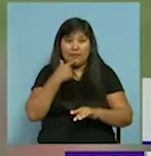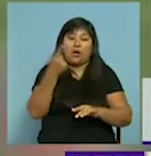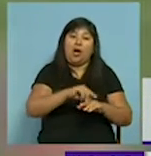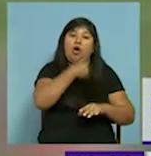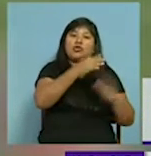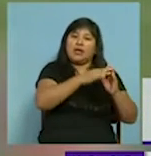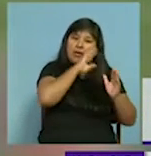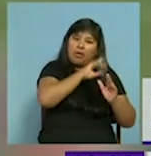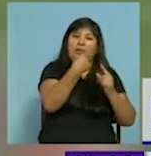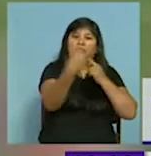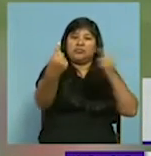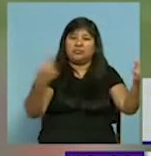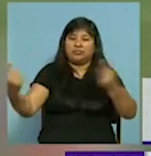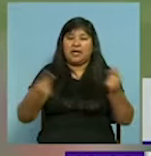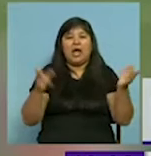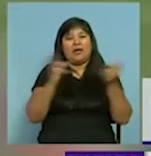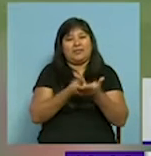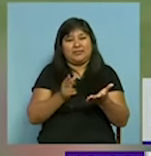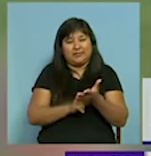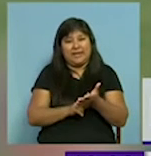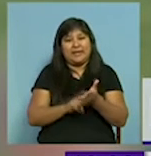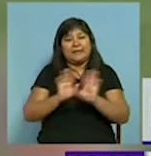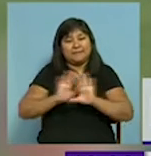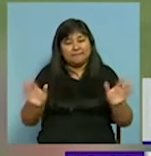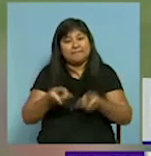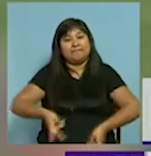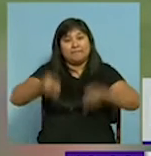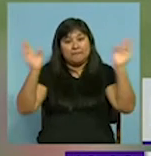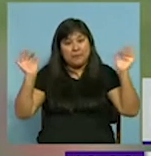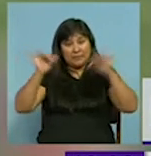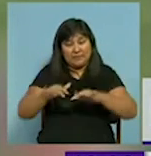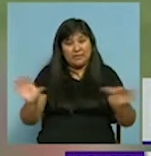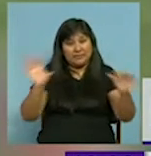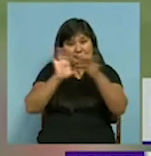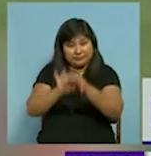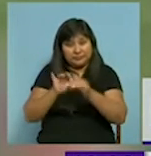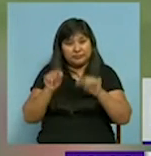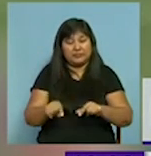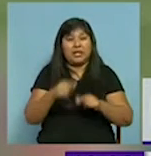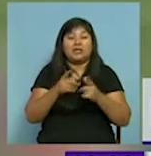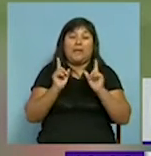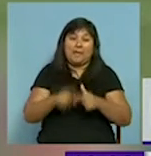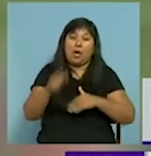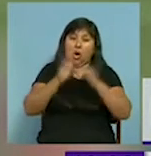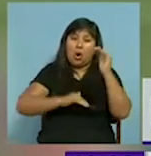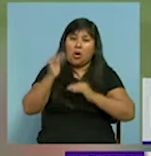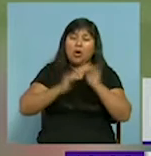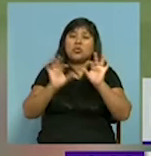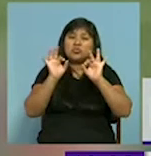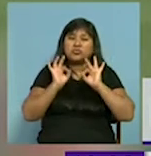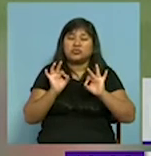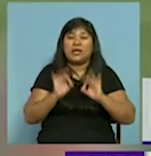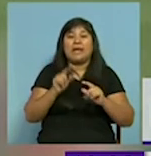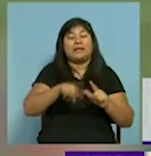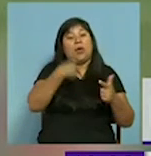hemos podido armar una estructura con líneas rectores y rectoras bien claras para poder desarrollar un